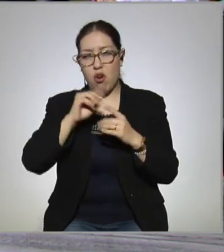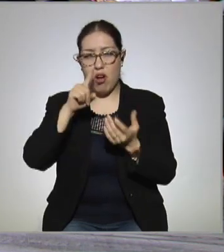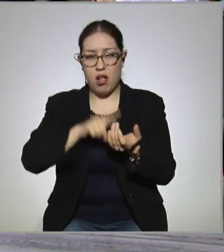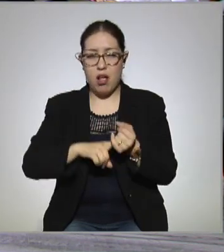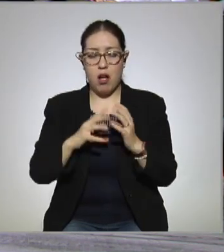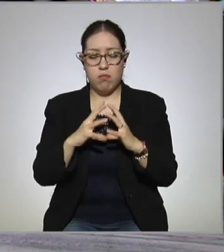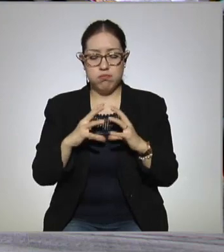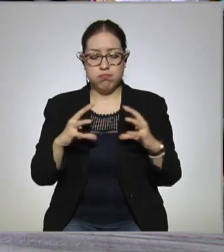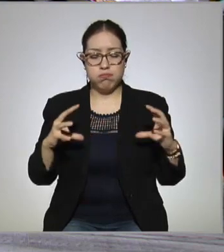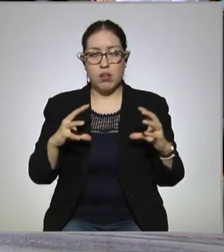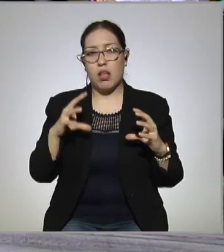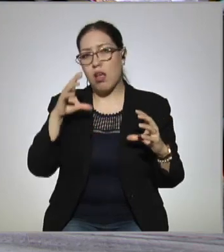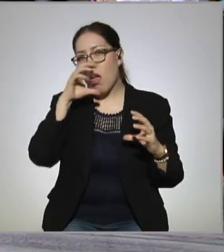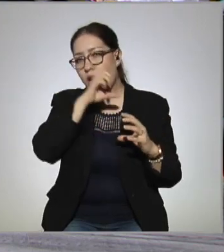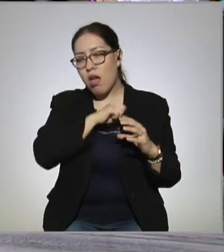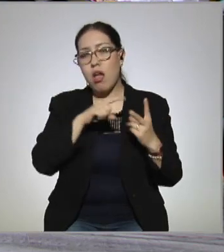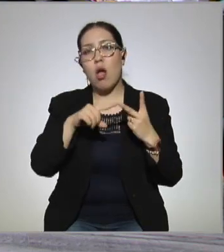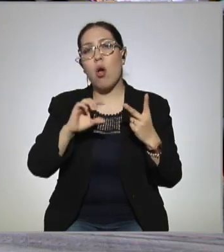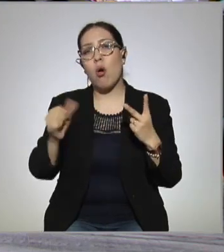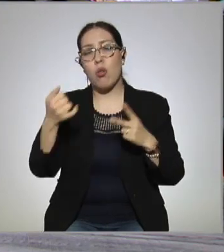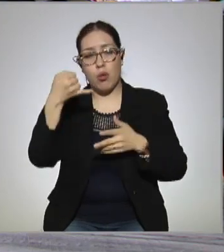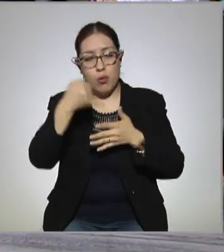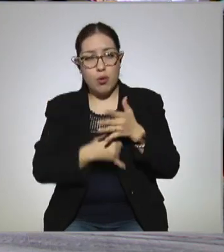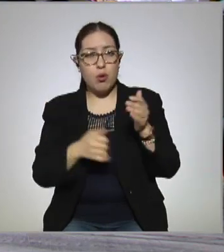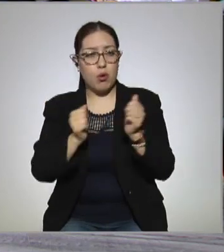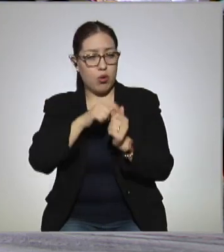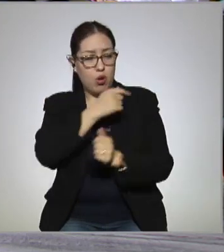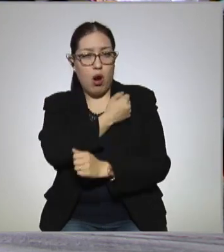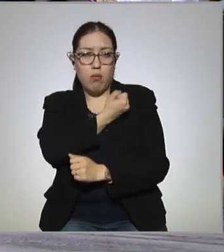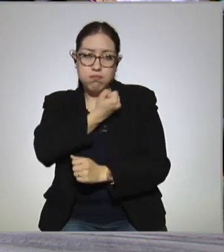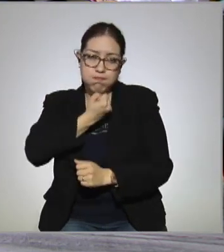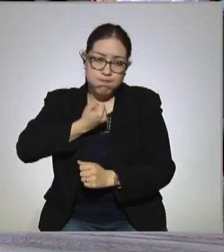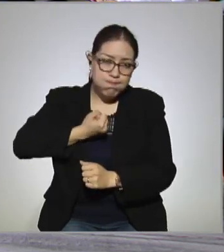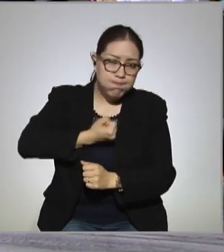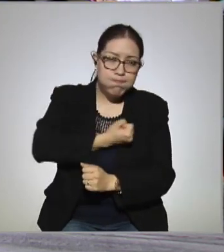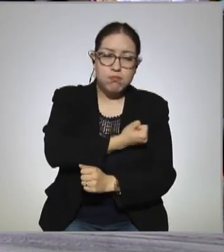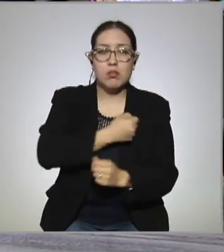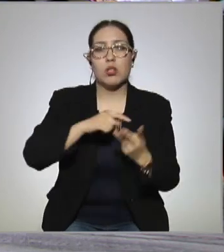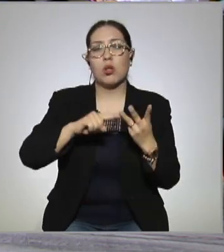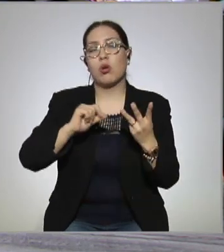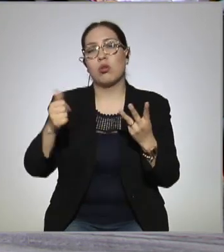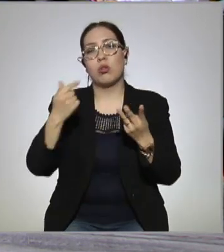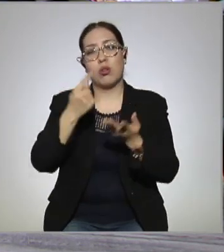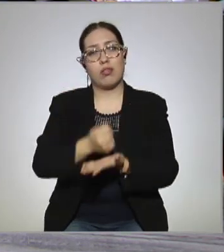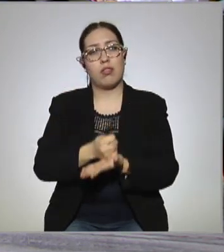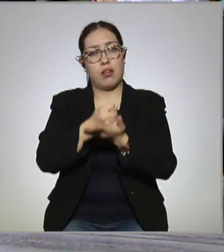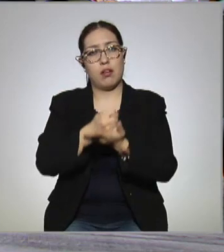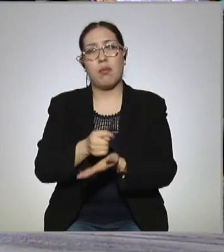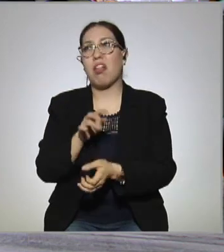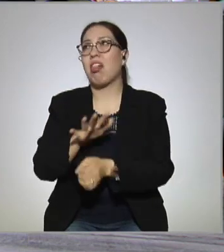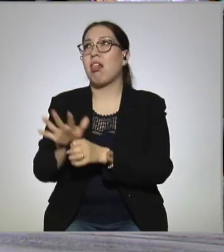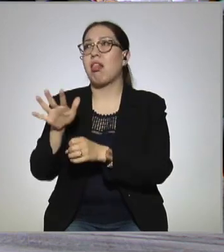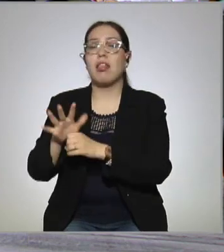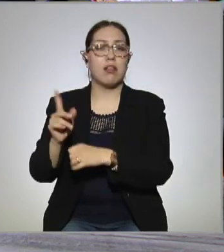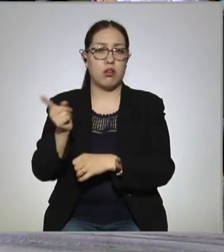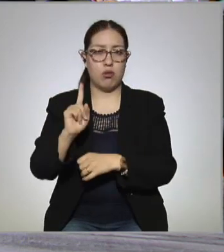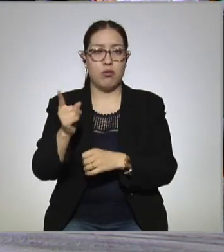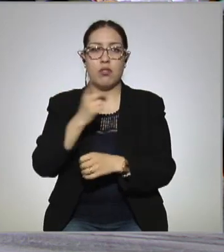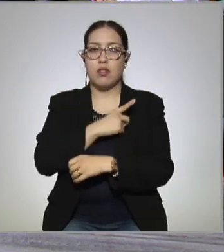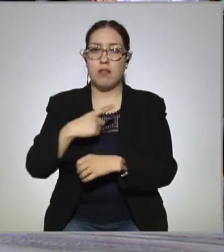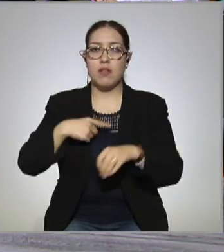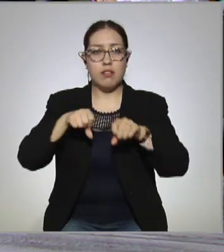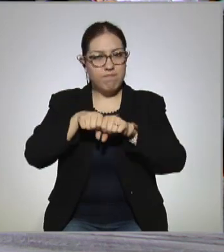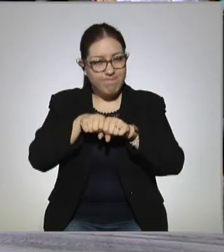seguras. Profundo como el láser y el ultrasonido. Y por supuesto, ejercicio que se llama terapéutico, no cualquier ejercicio. Estiramientos